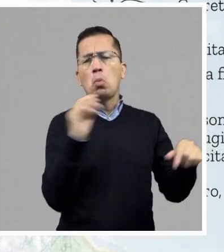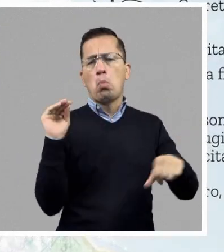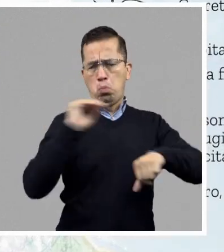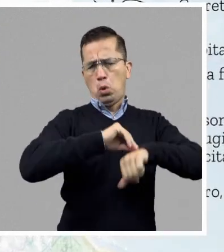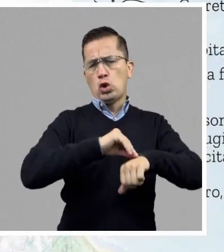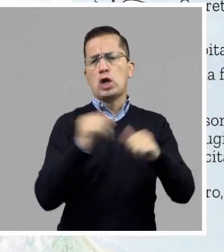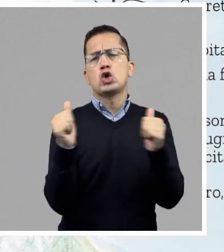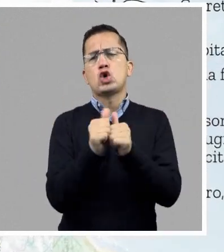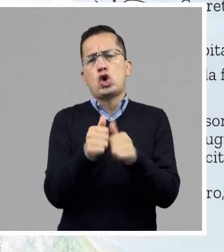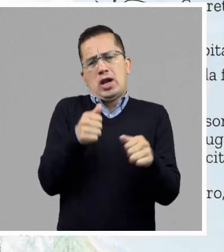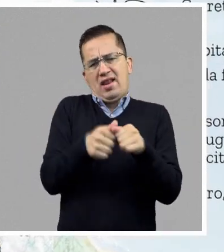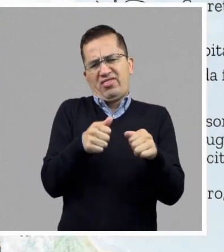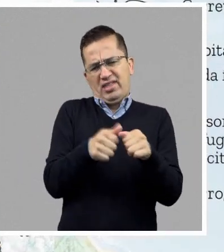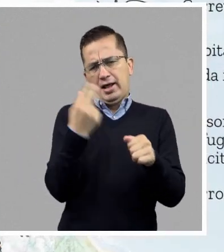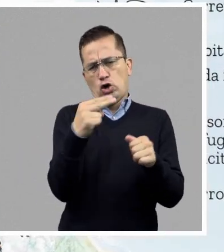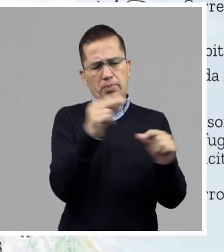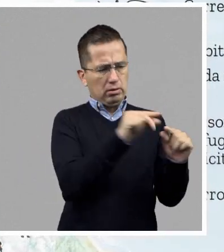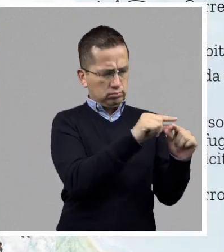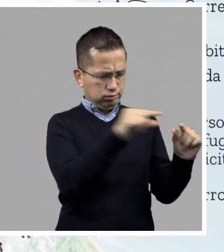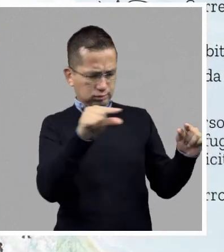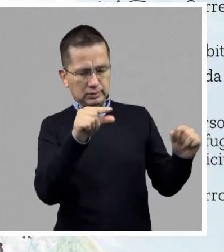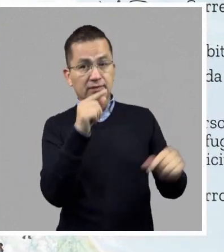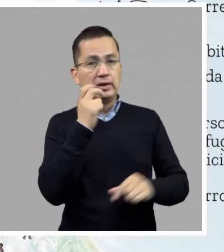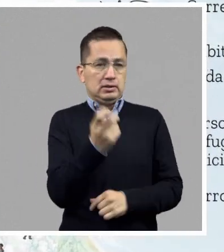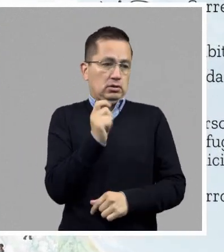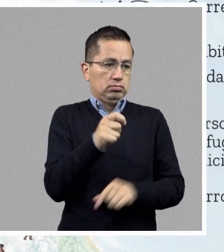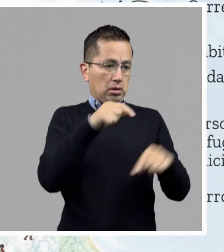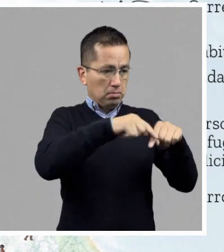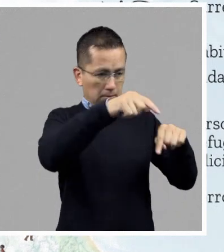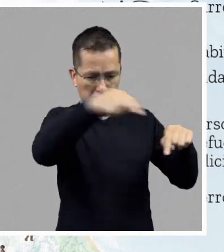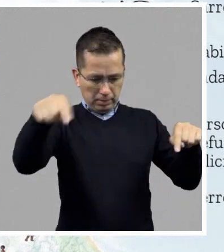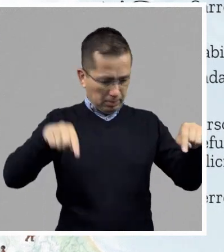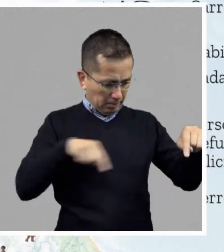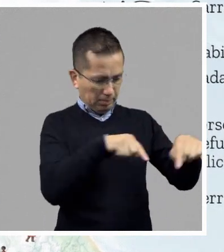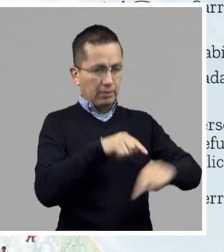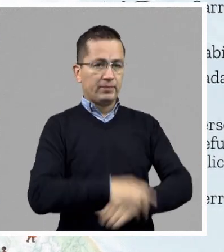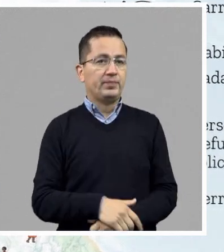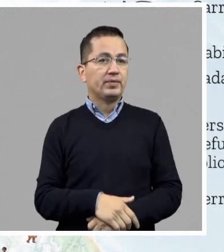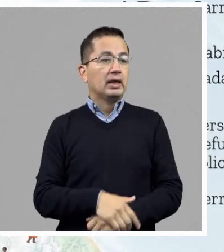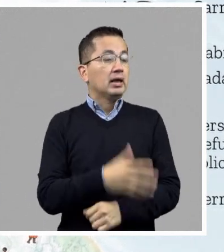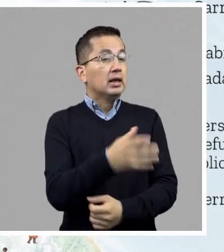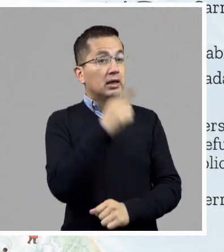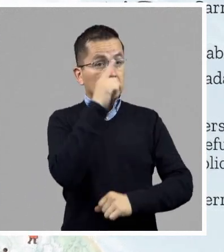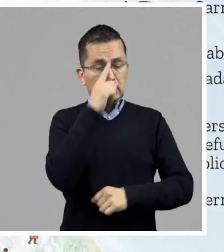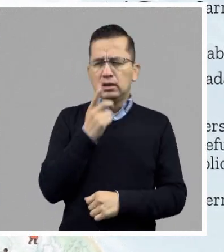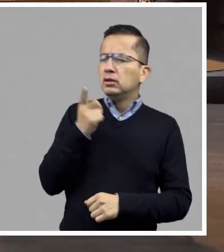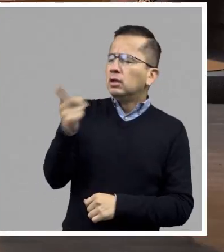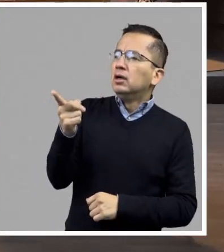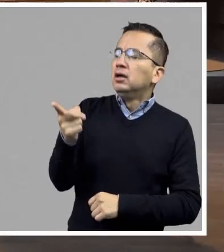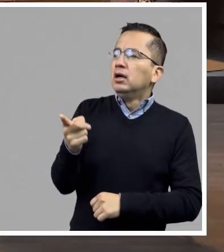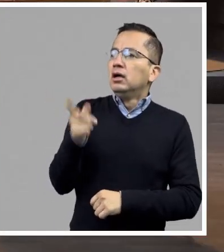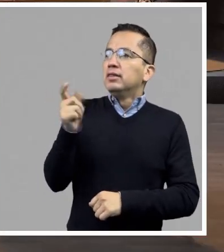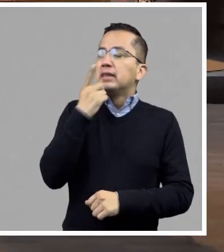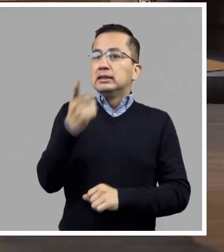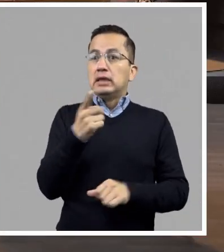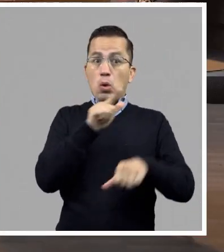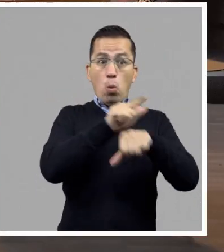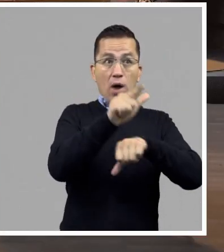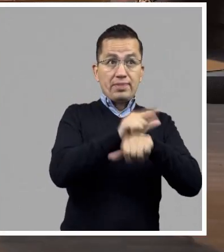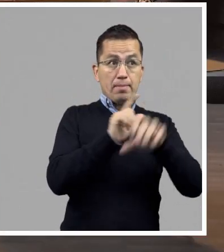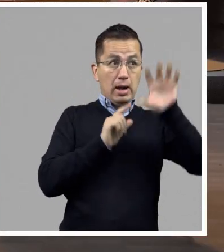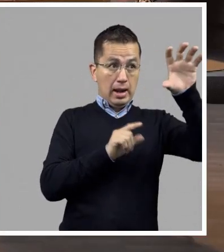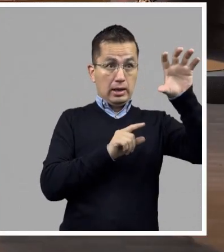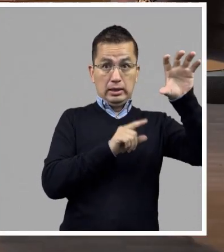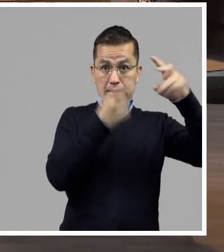que las capitales de los estados de México que forman parte de Centroamérica dijiste de este espacio que